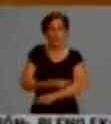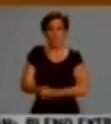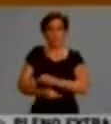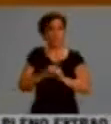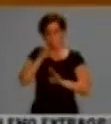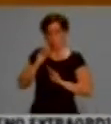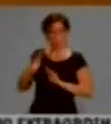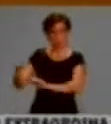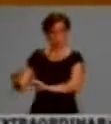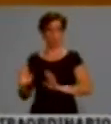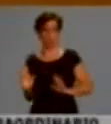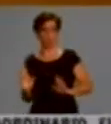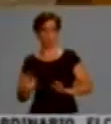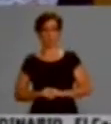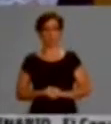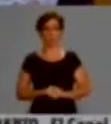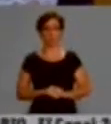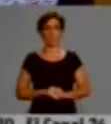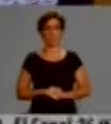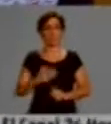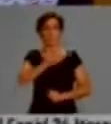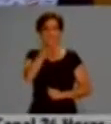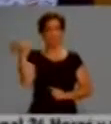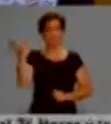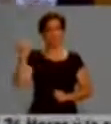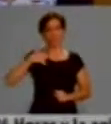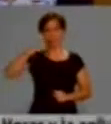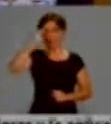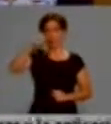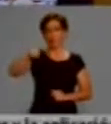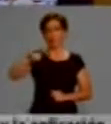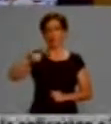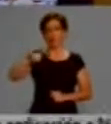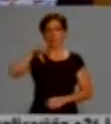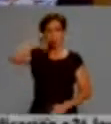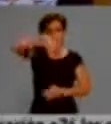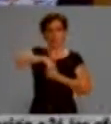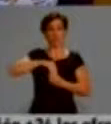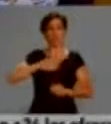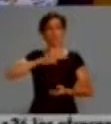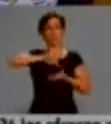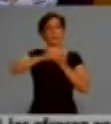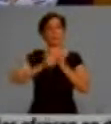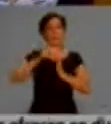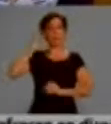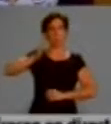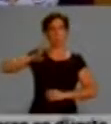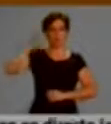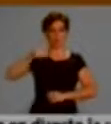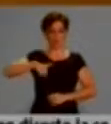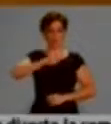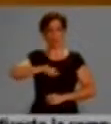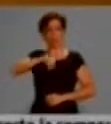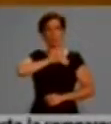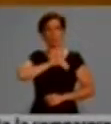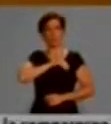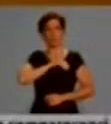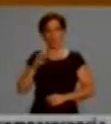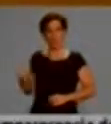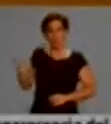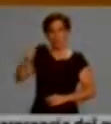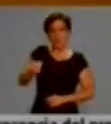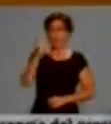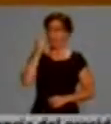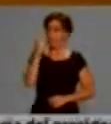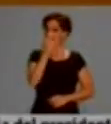estrategia. Señorías, como ustedes saben, en el sistema penal español los testigos que están obligados